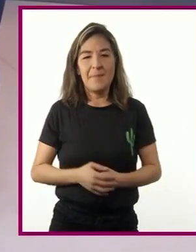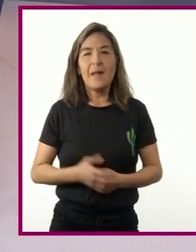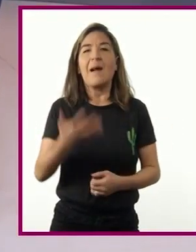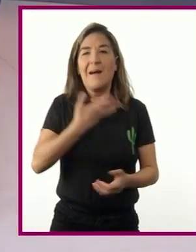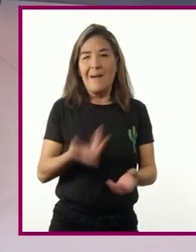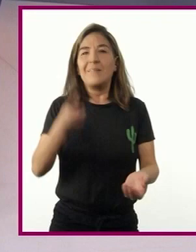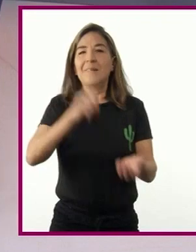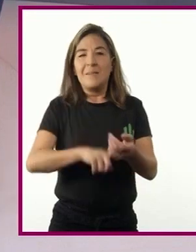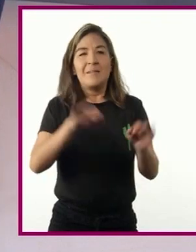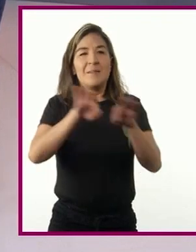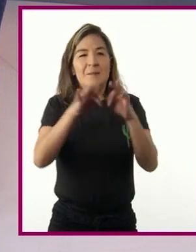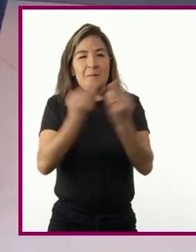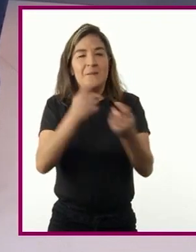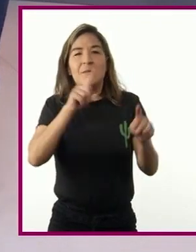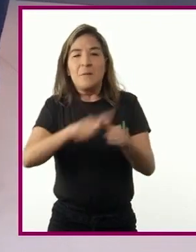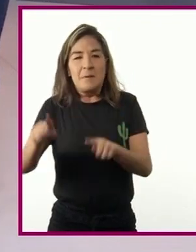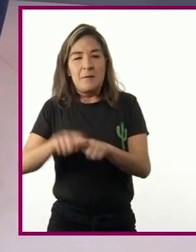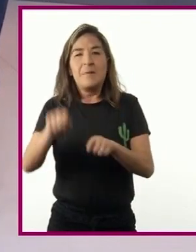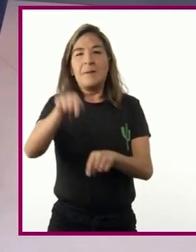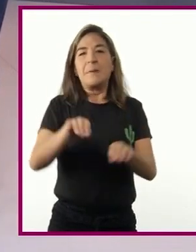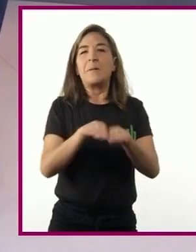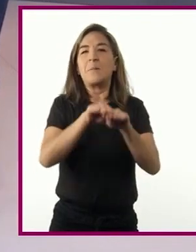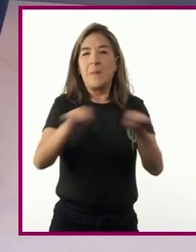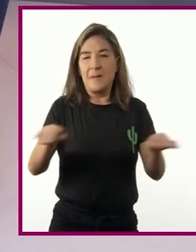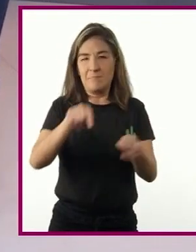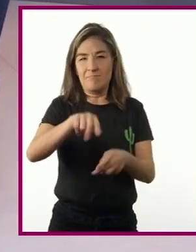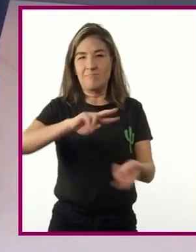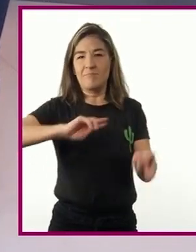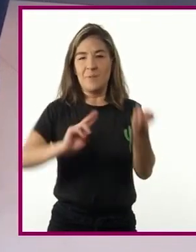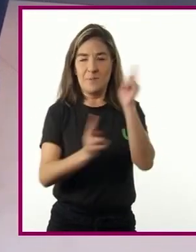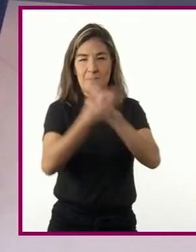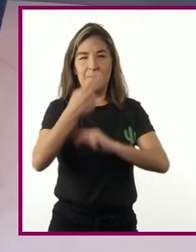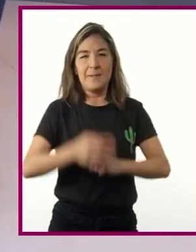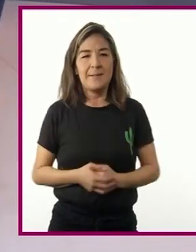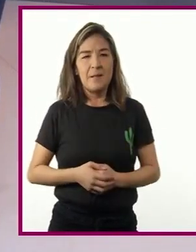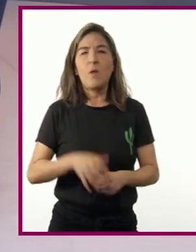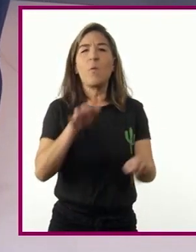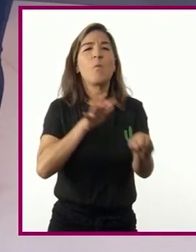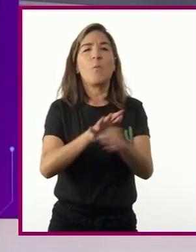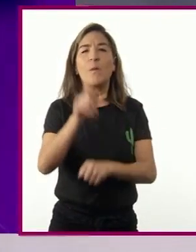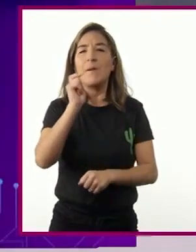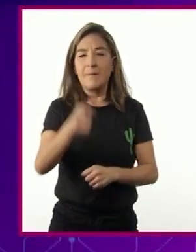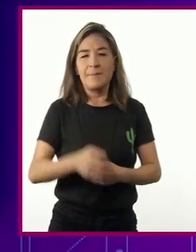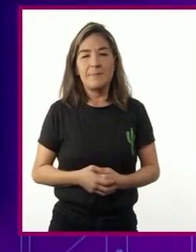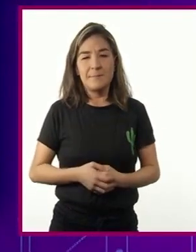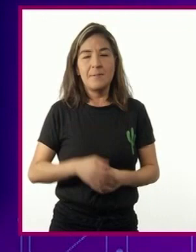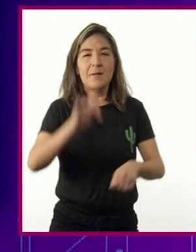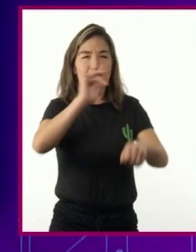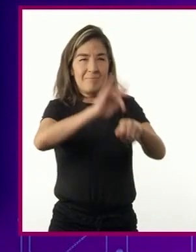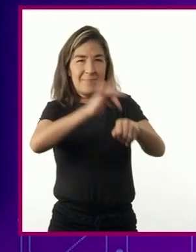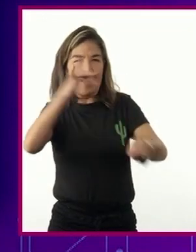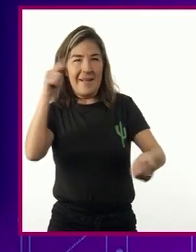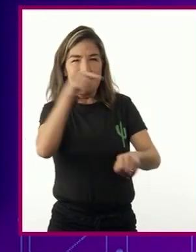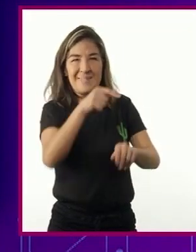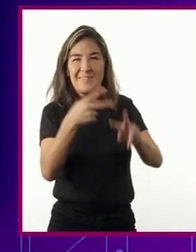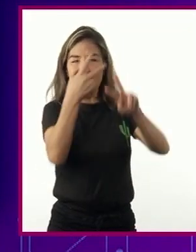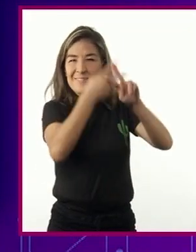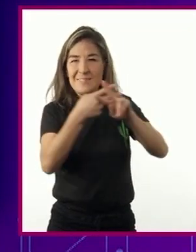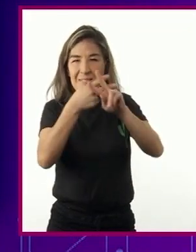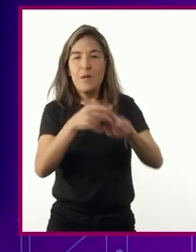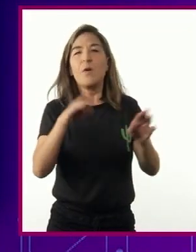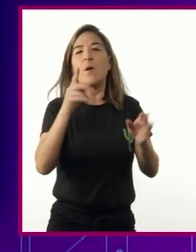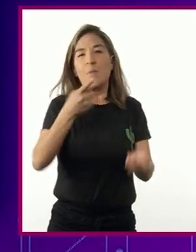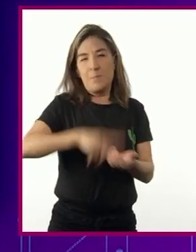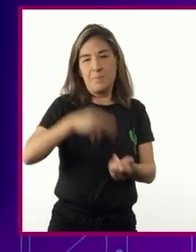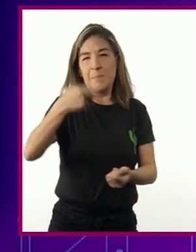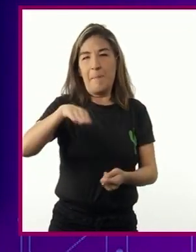diferentes maneras de medir en el universo. Una de ellas es el brillo de los astros o